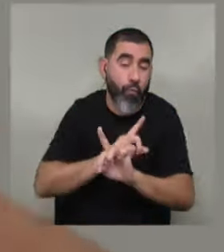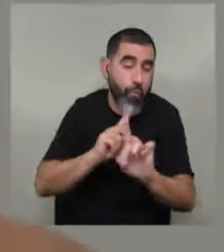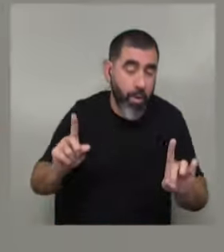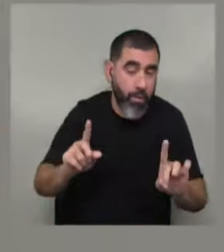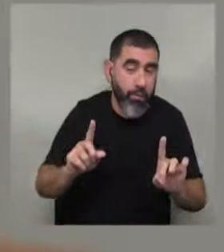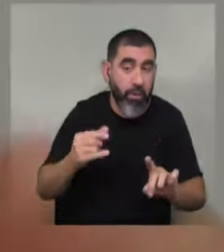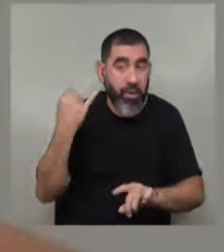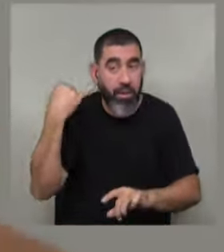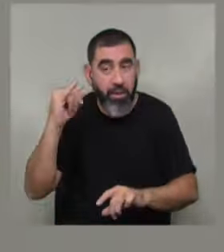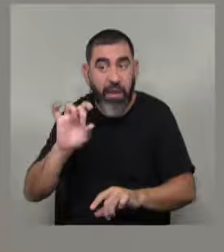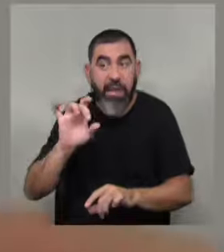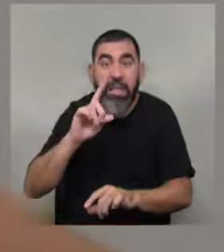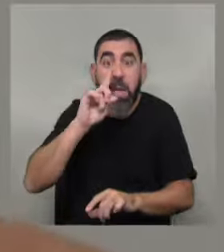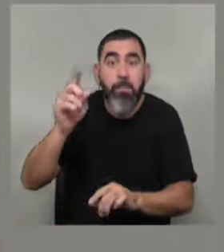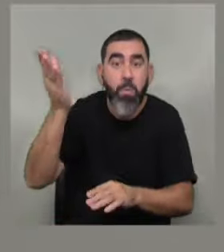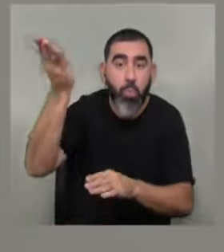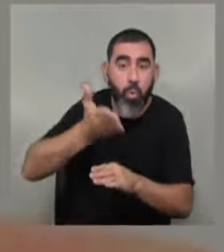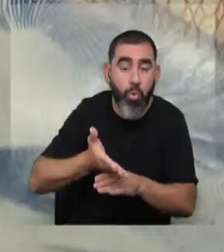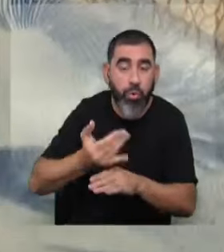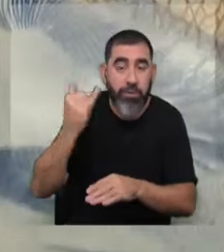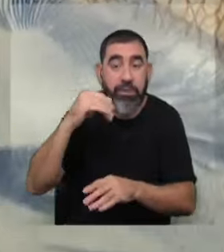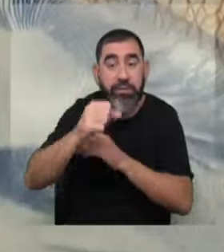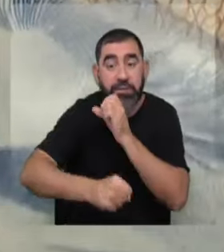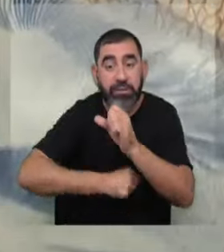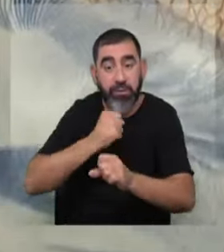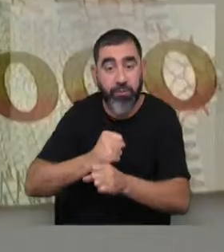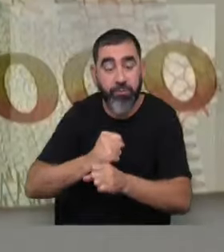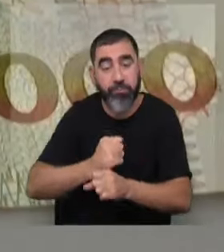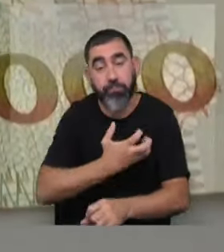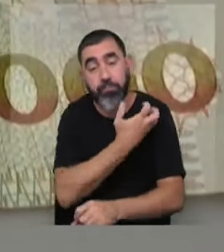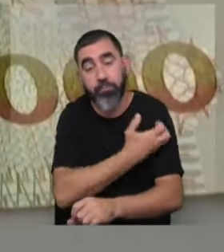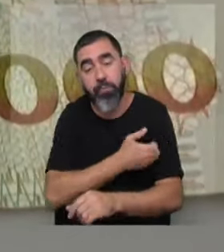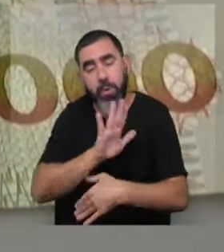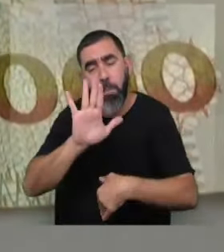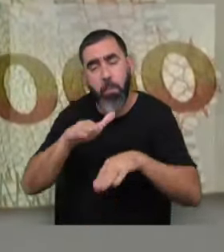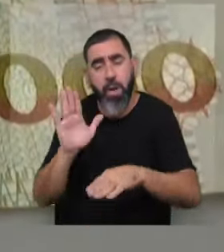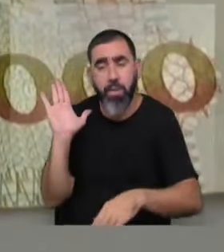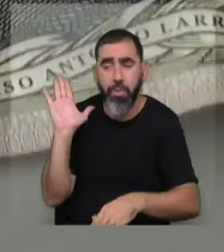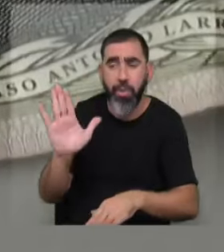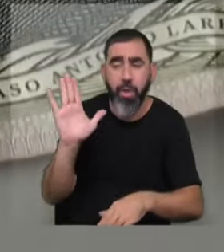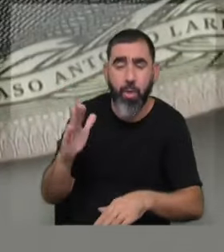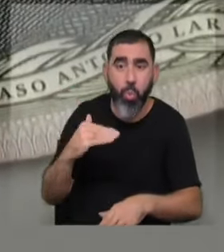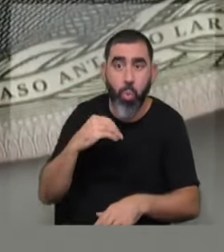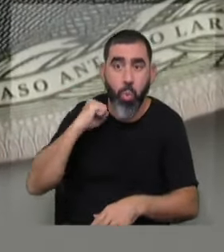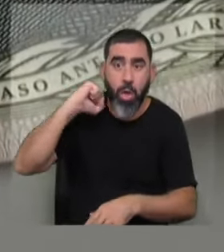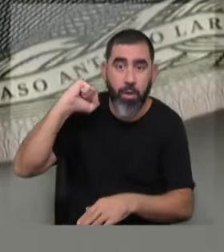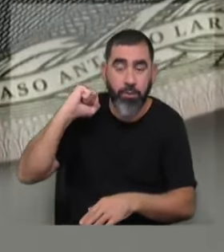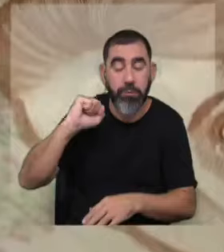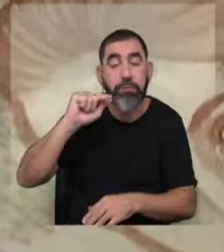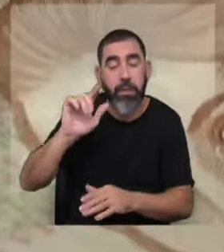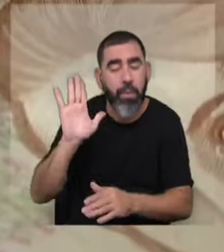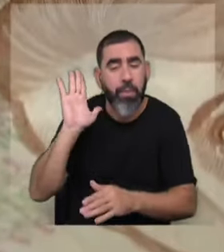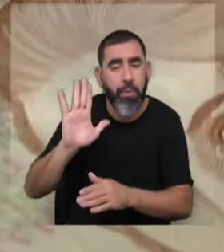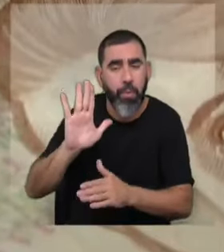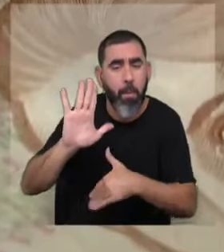que las tasas alcanzan el 15.000% de interés anual. Los quintiles más bajos son los que mayormente están endeudados y son los que se endeudan